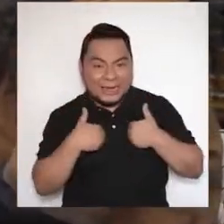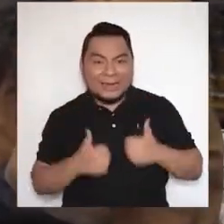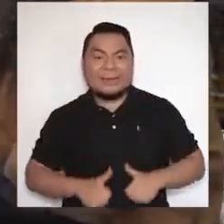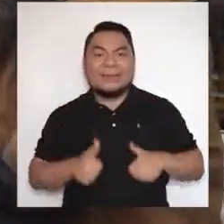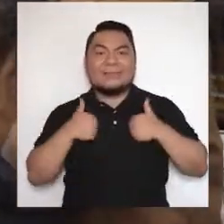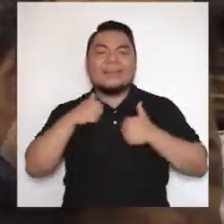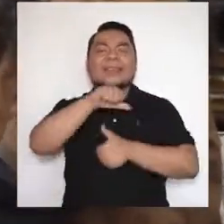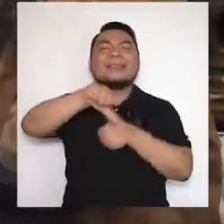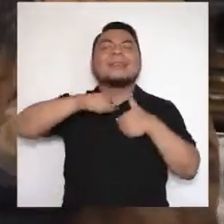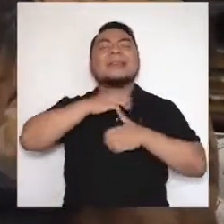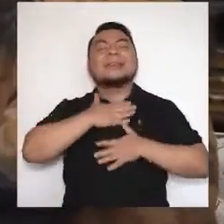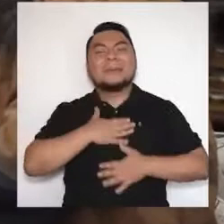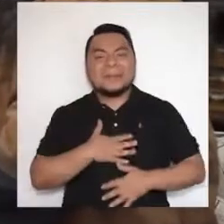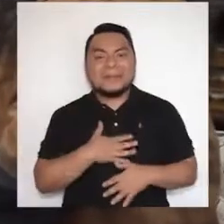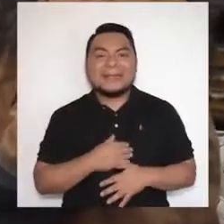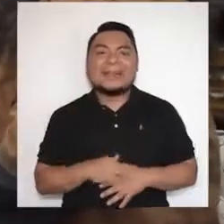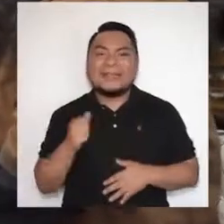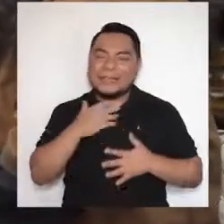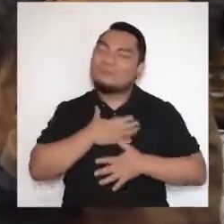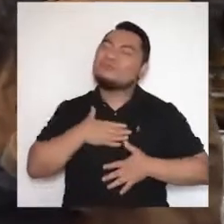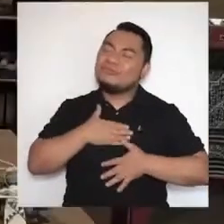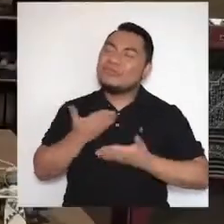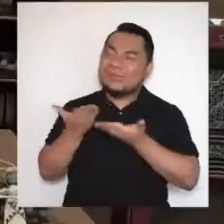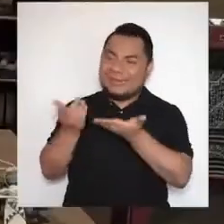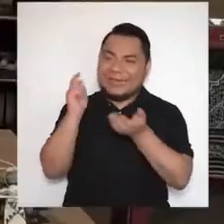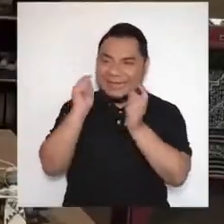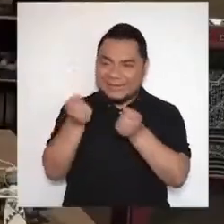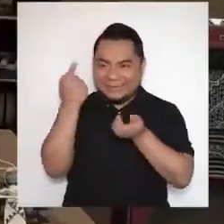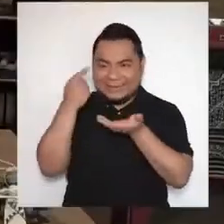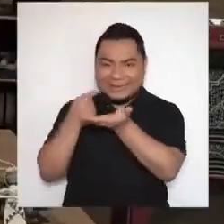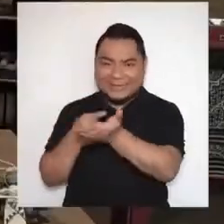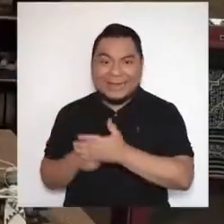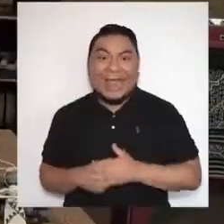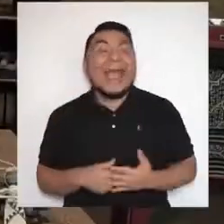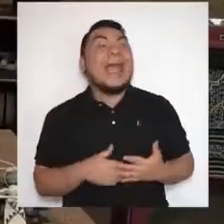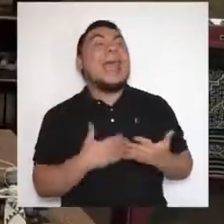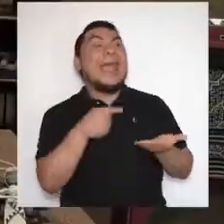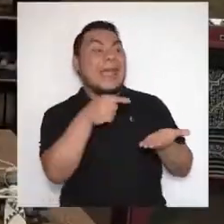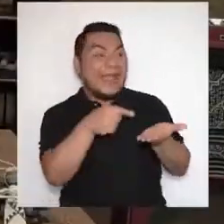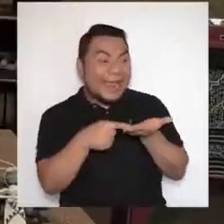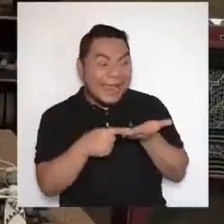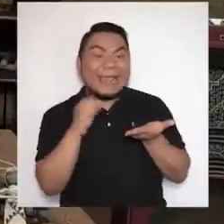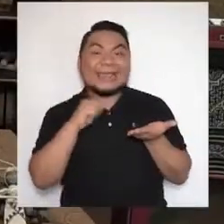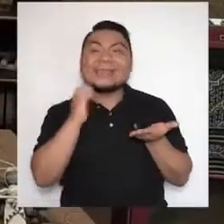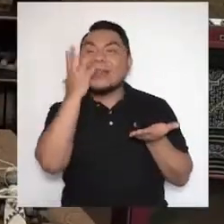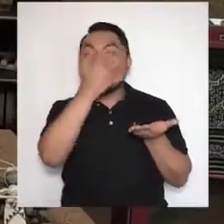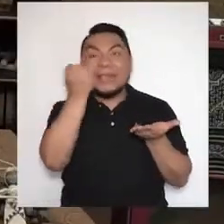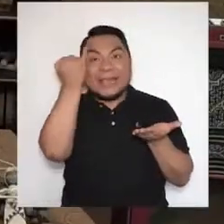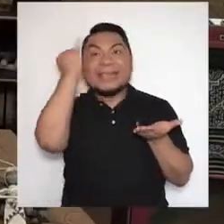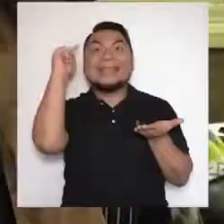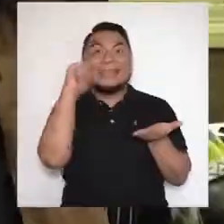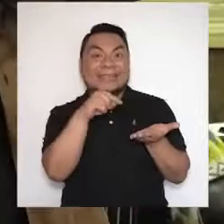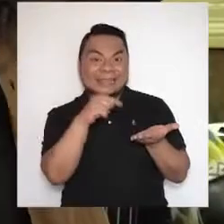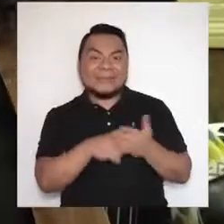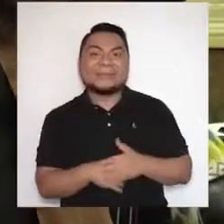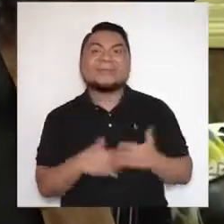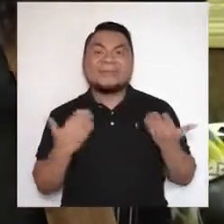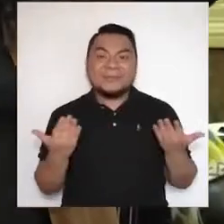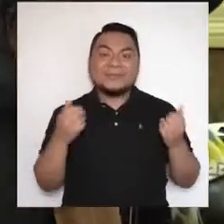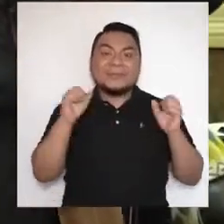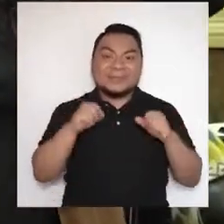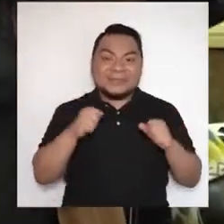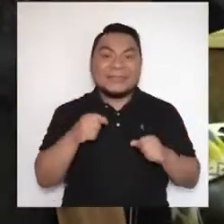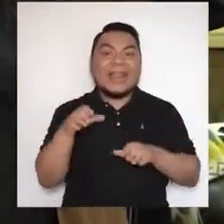en armonía. ¡Qué maravilla! Con mucho gusto. Esto es tu obsequio. ¡Oh! ¡Ay, mira qué buena idea!